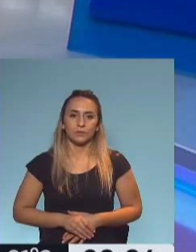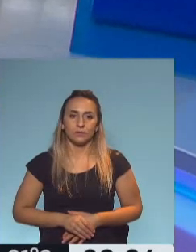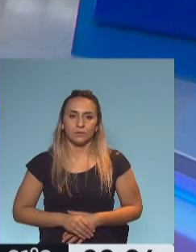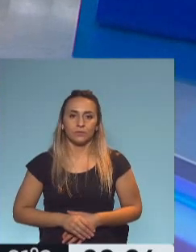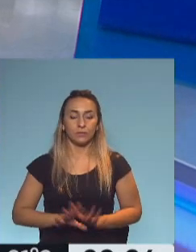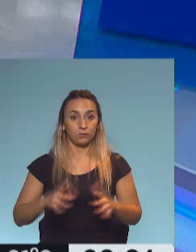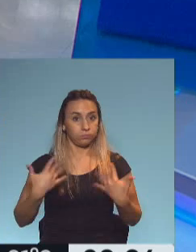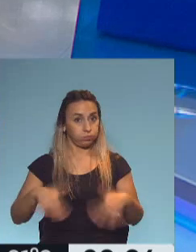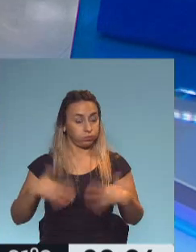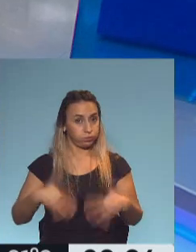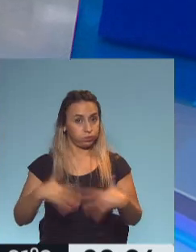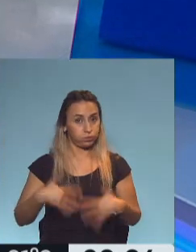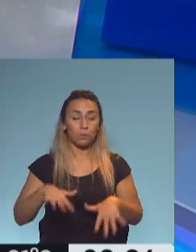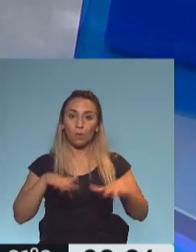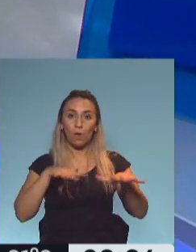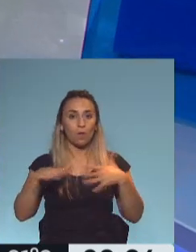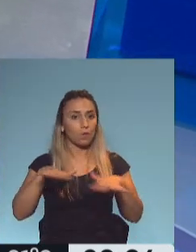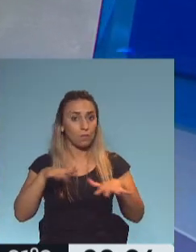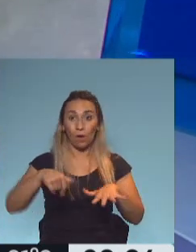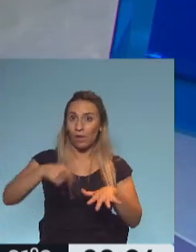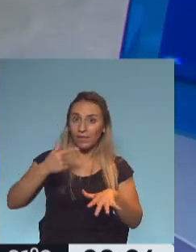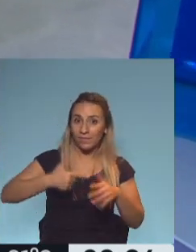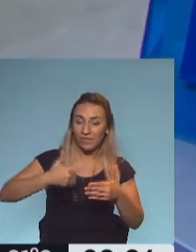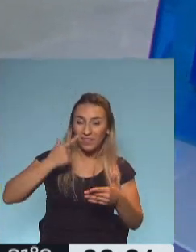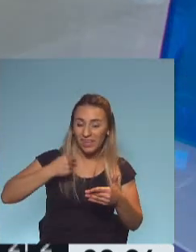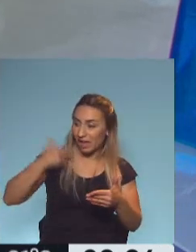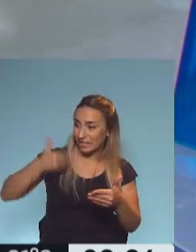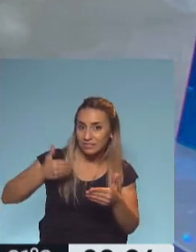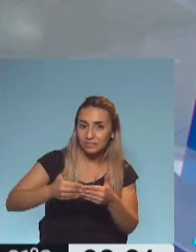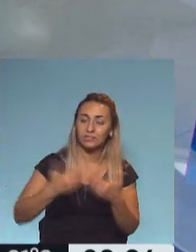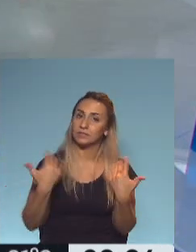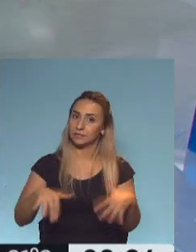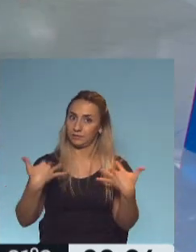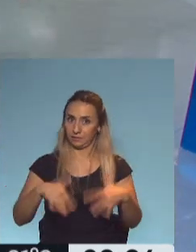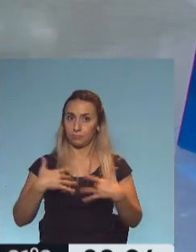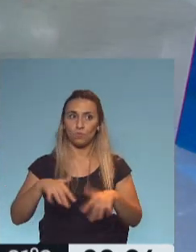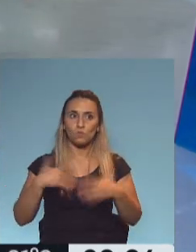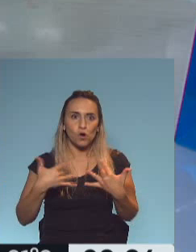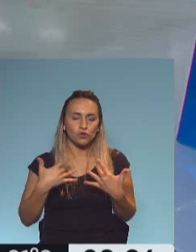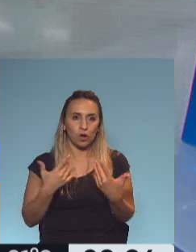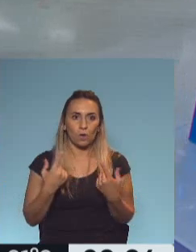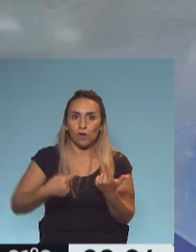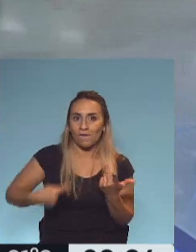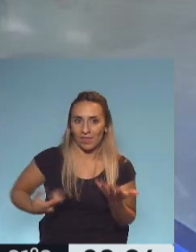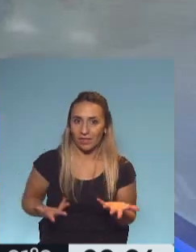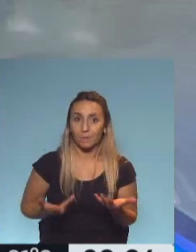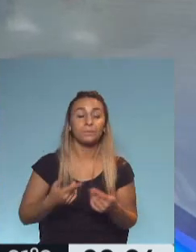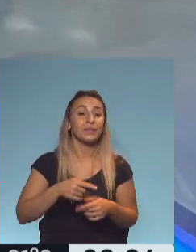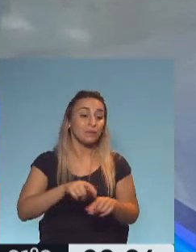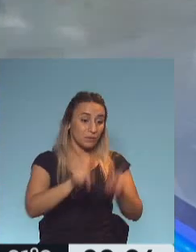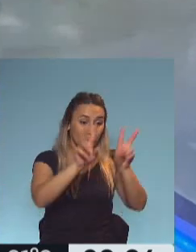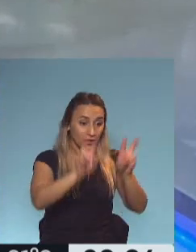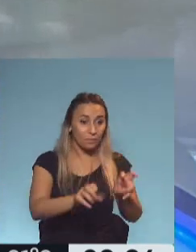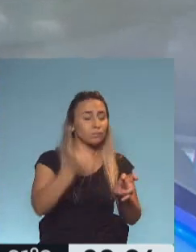Qué día movido en lo político. Qué días movidos en lo político que hemos vivido los últimos. Y este tema termina en la justicia. Ya hizo una presentación